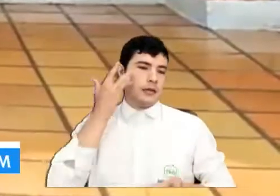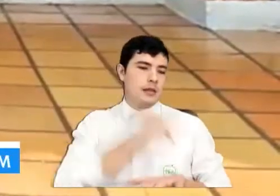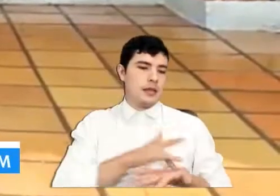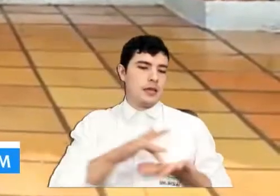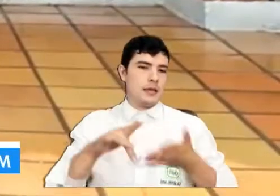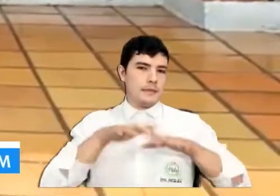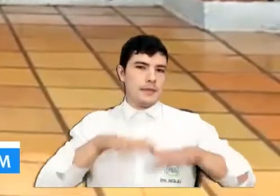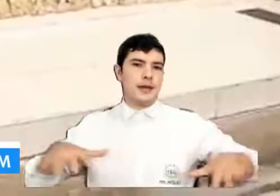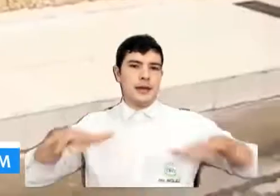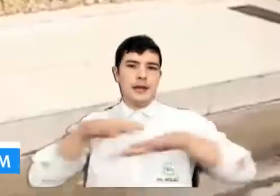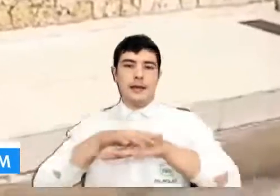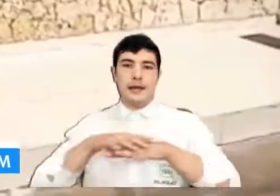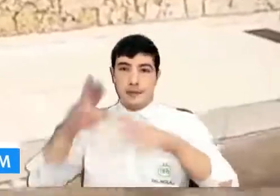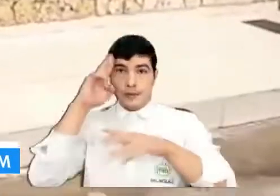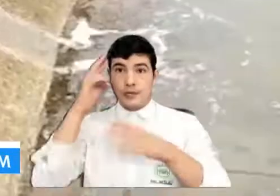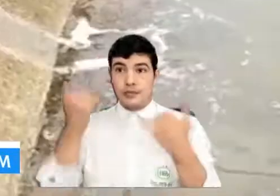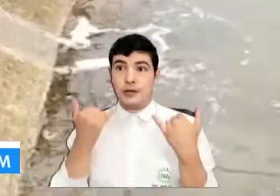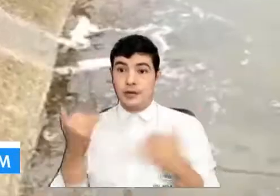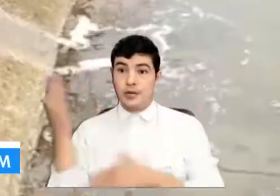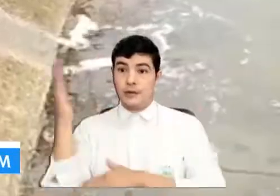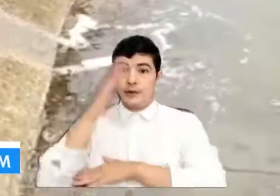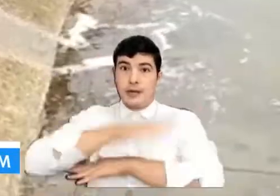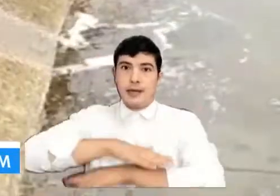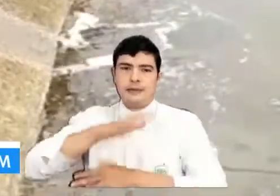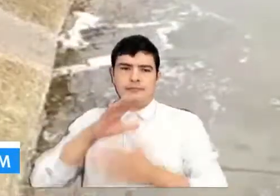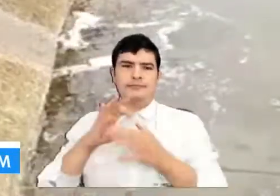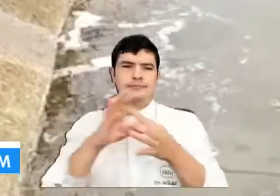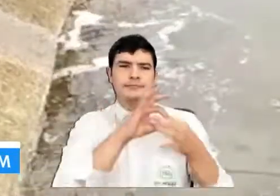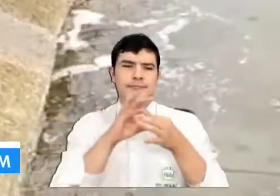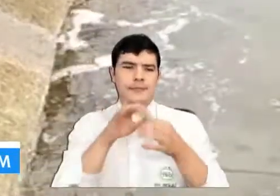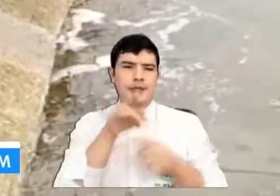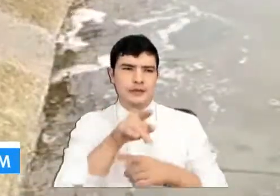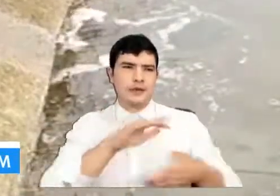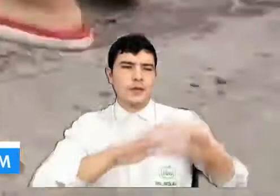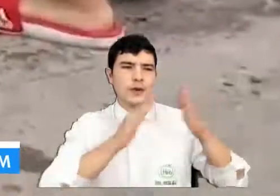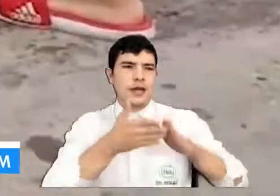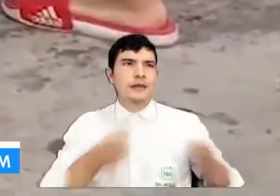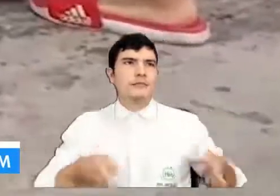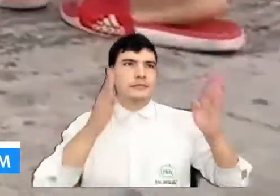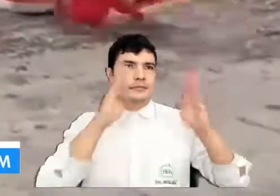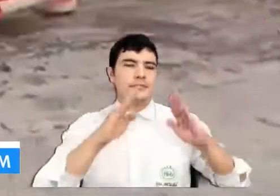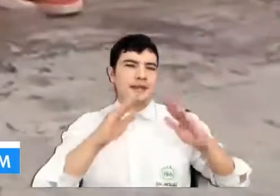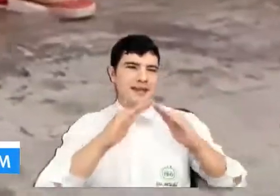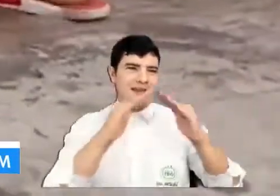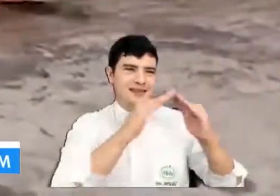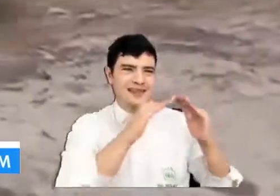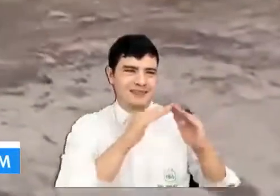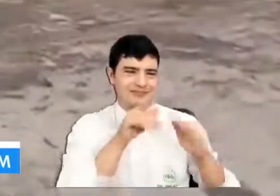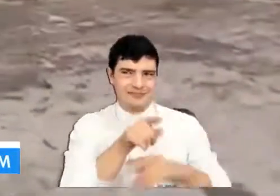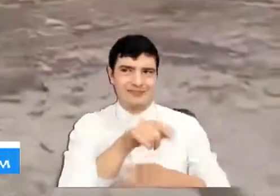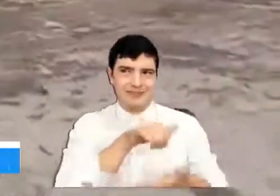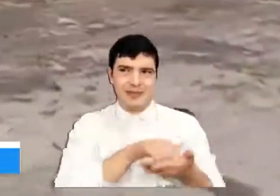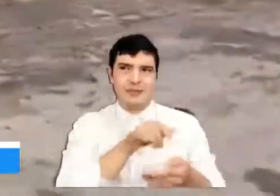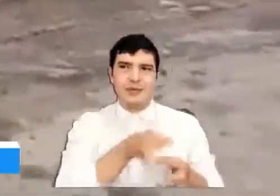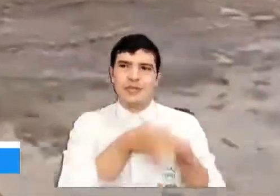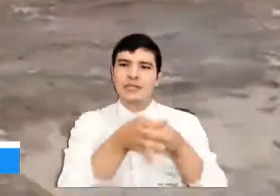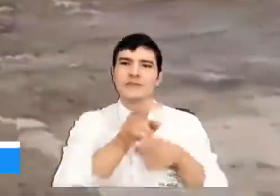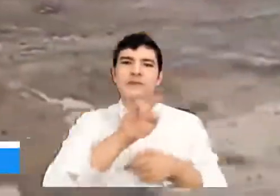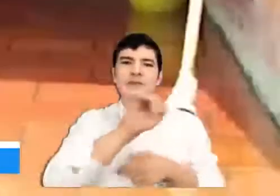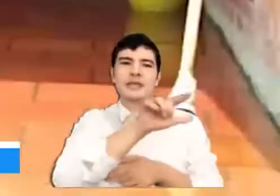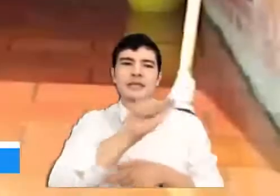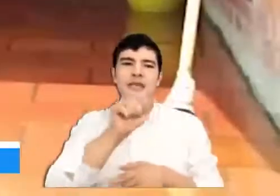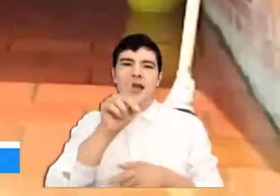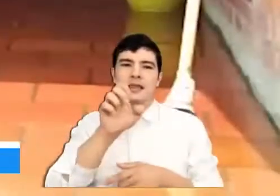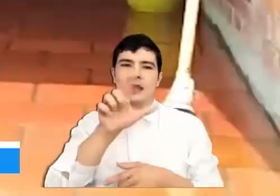Habitantes de conjuntos residenciales de Villa del Rosario, cerca al puente internacional Simón Bolívar, llevaron a cabo una jornada de limpieza y